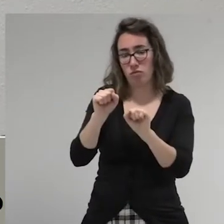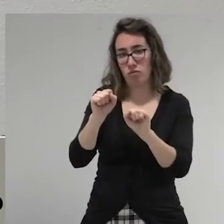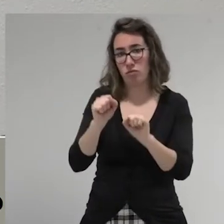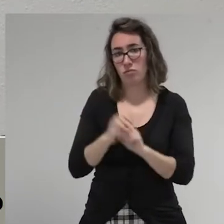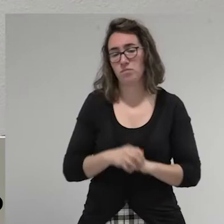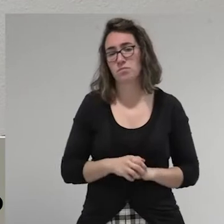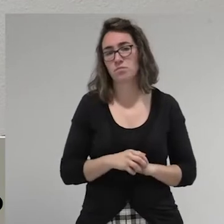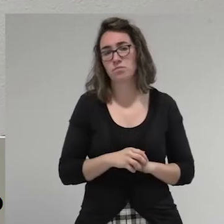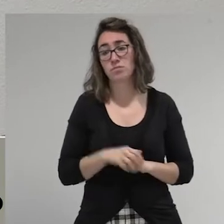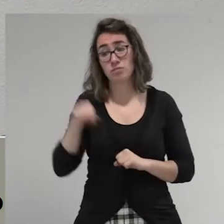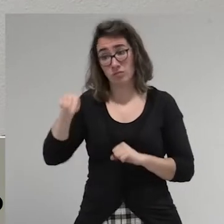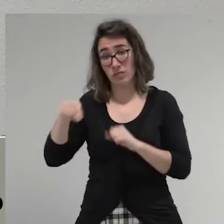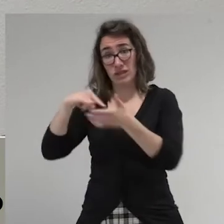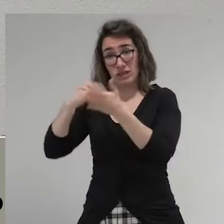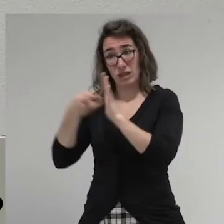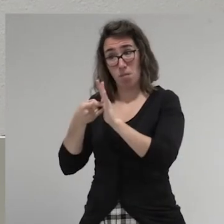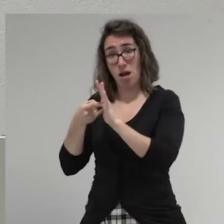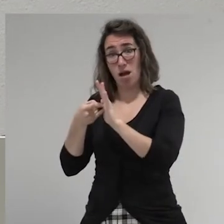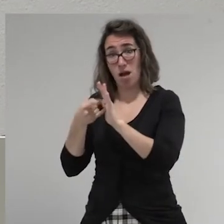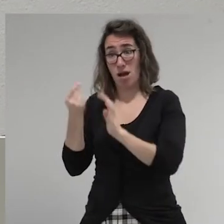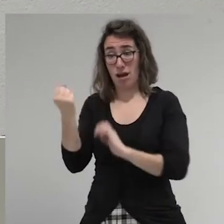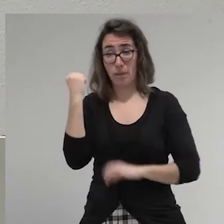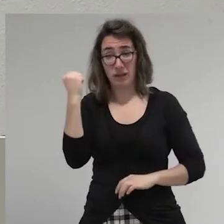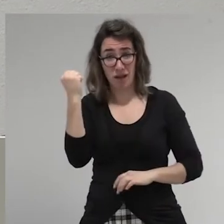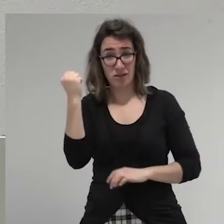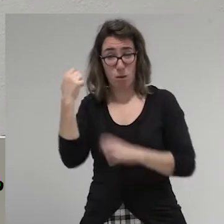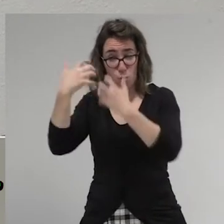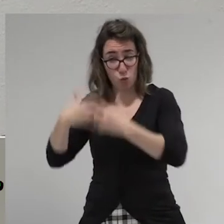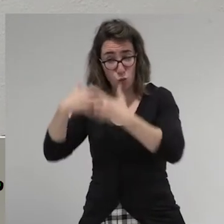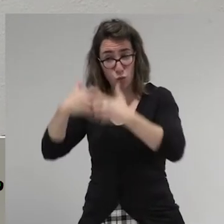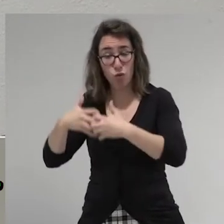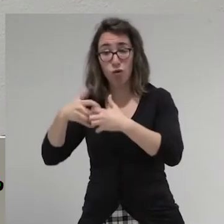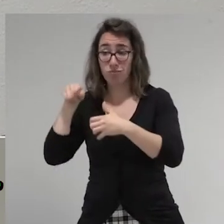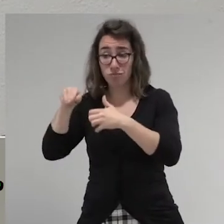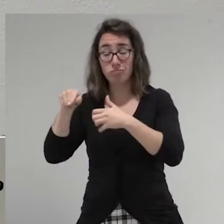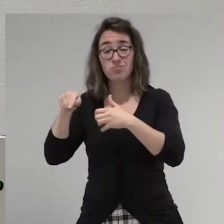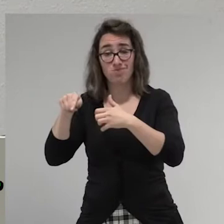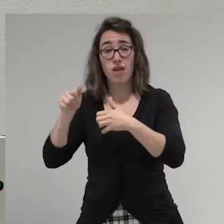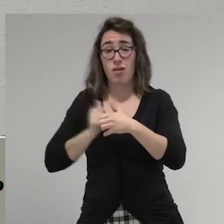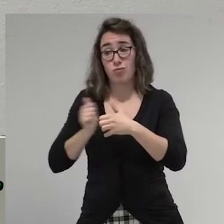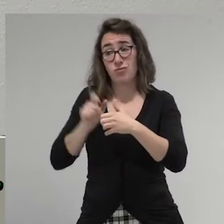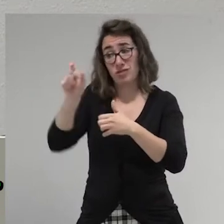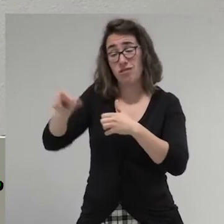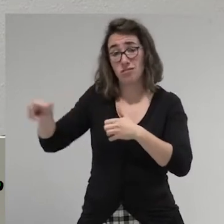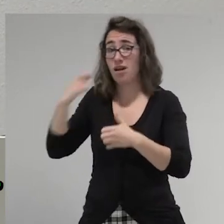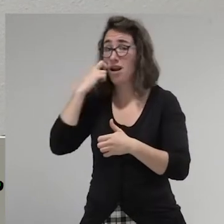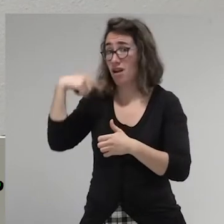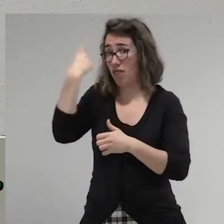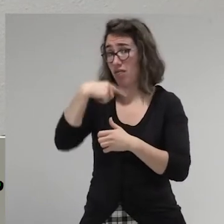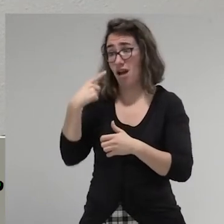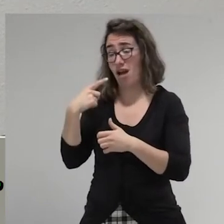que se ha construido o que ha necesitado de la raza para producir competencia y diferencia